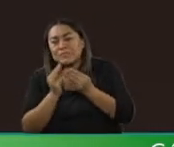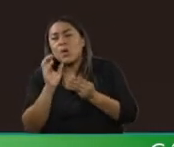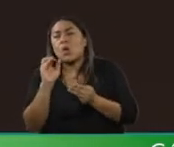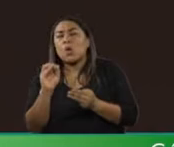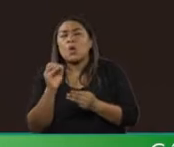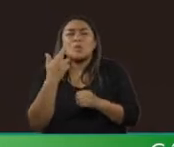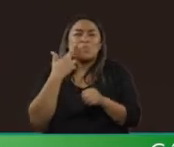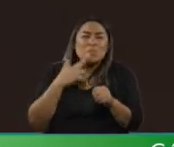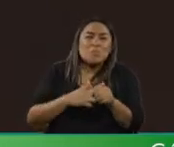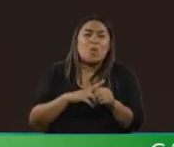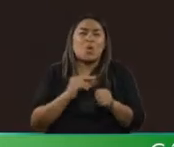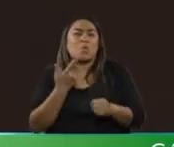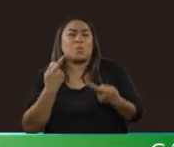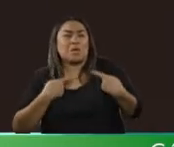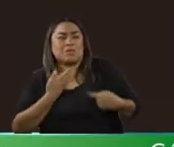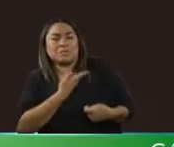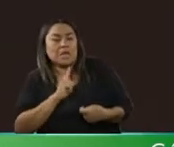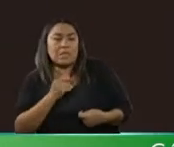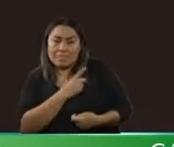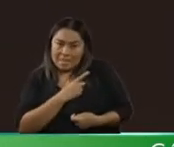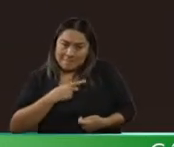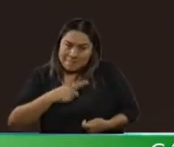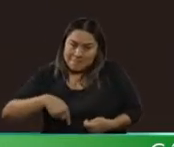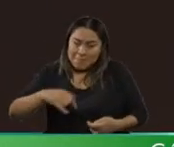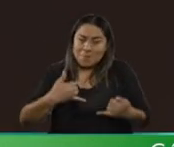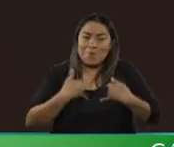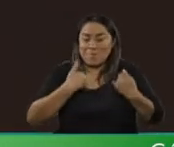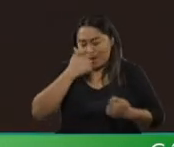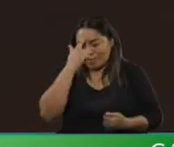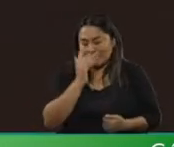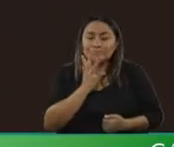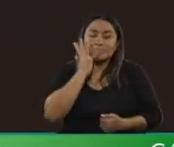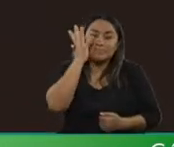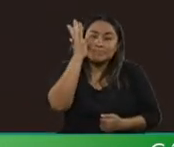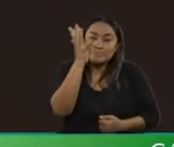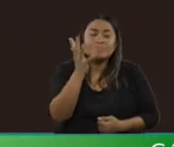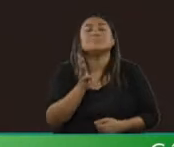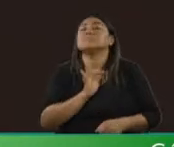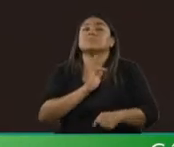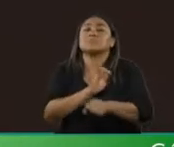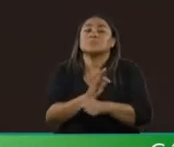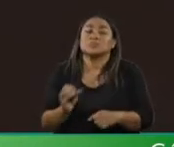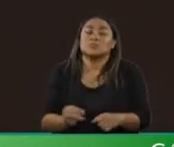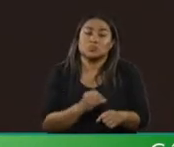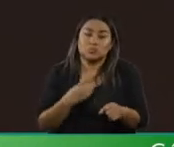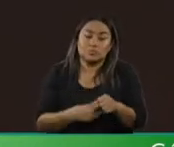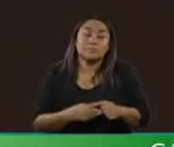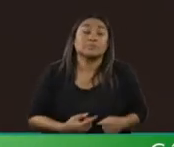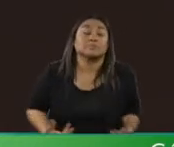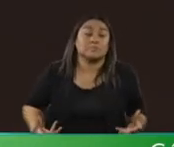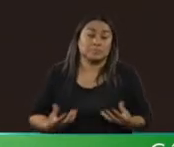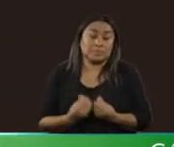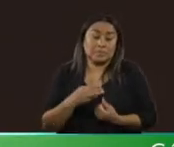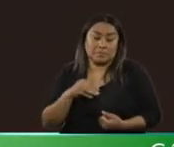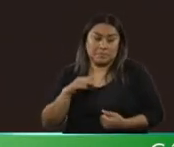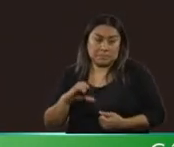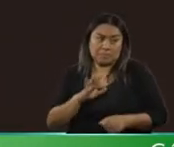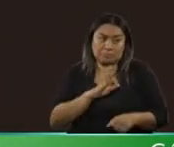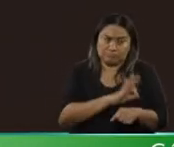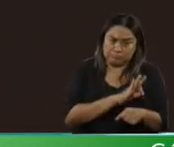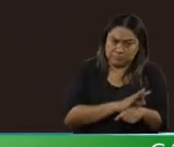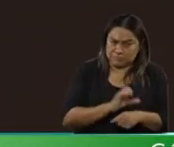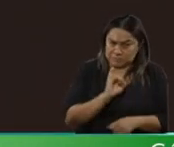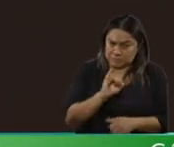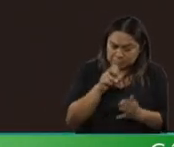conductas antisociales y les permitan construir su futuro con más oportunidades. Con el respaldo de la bancada naranja a esta